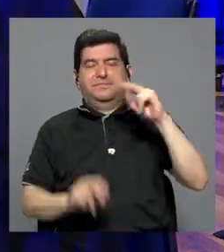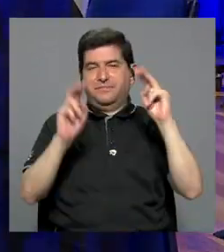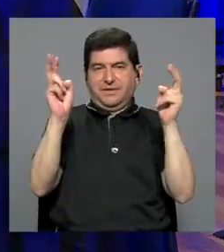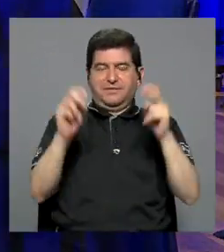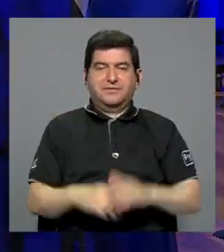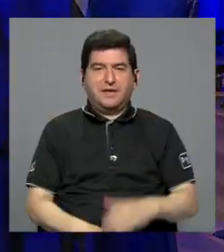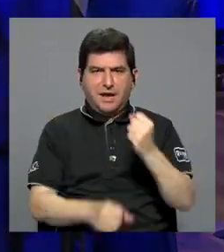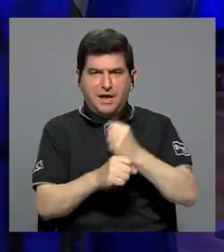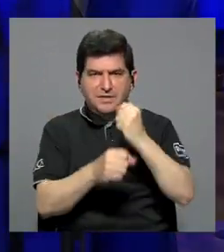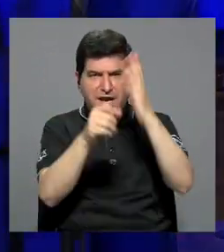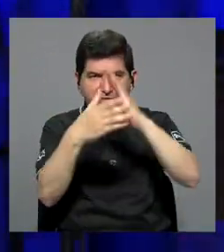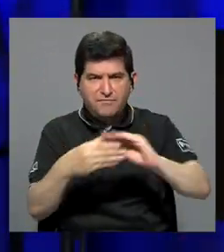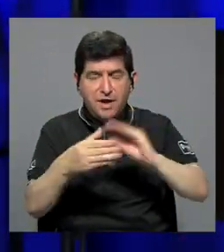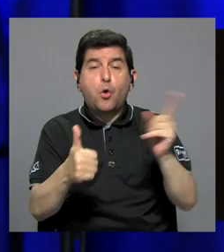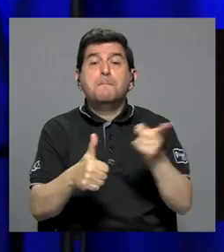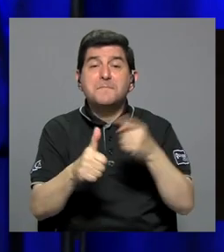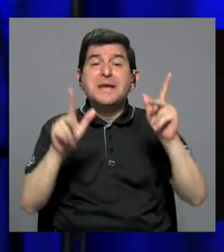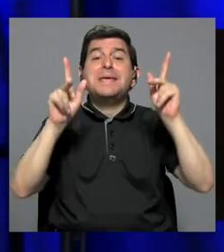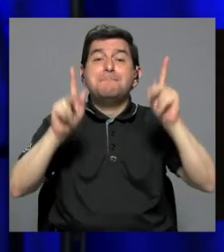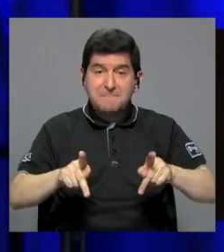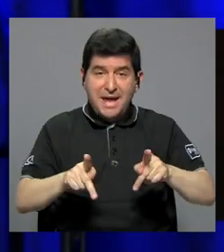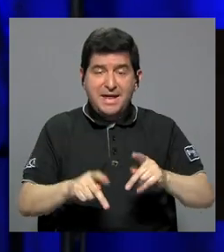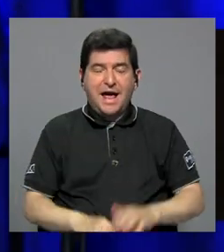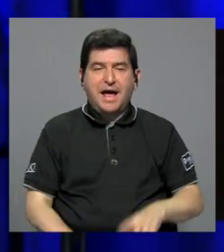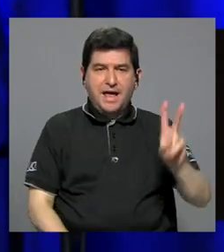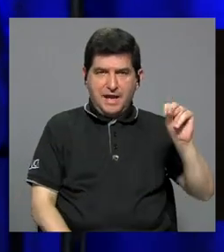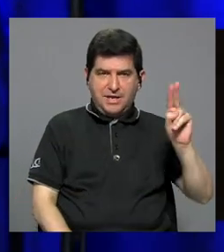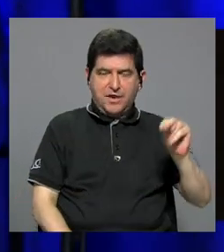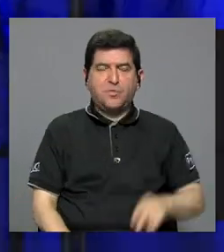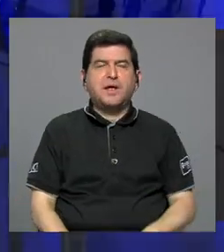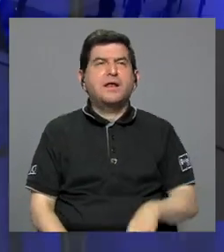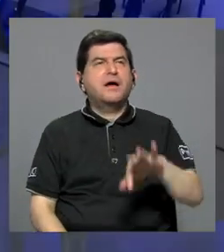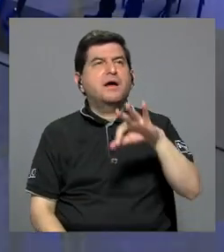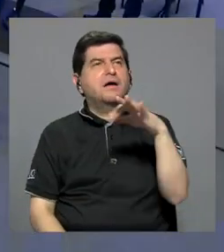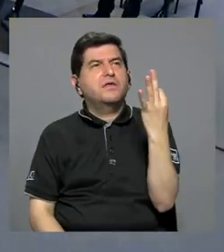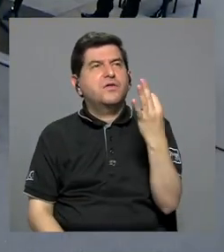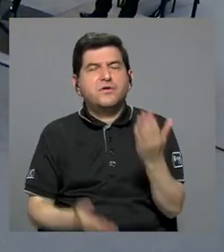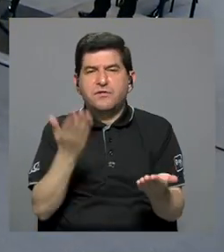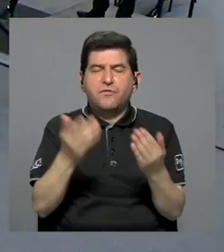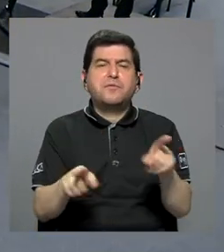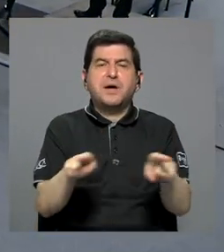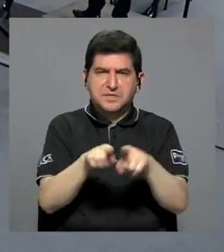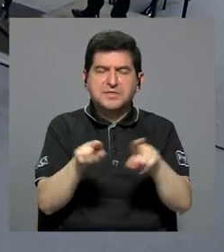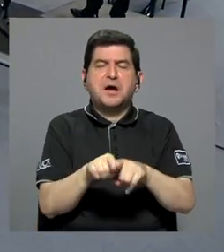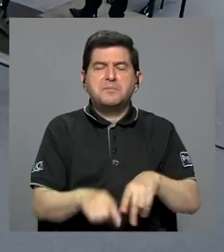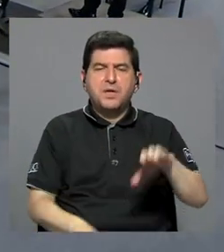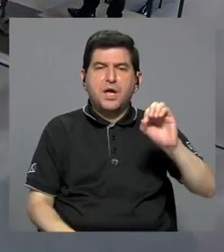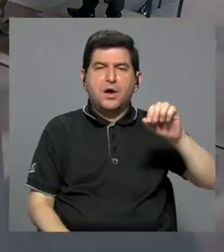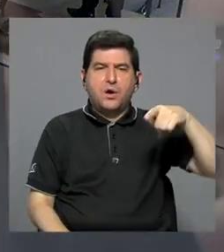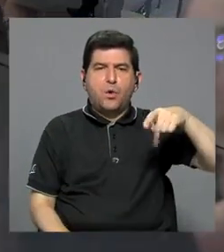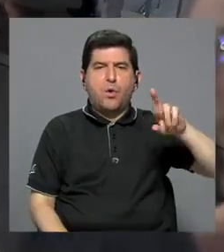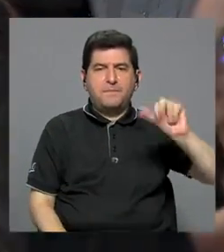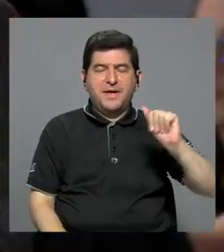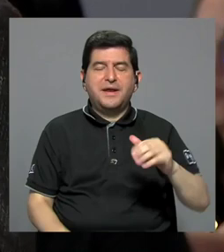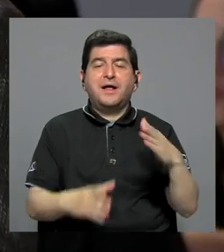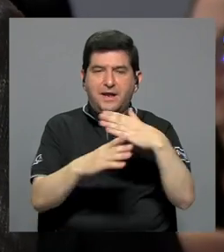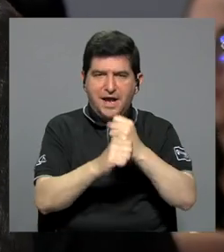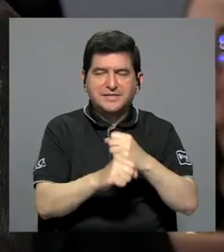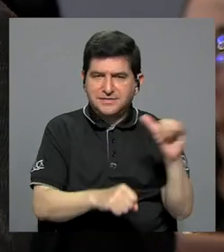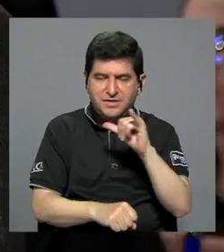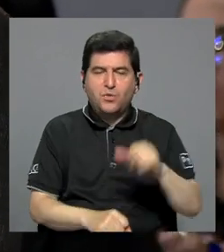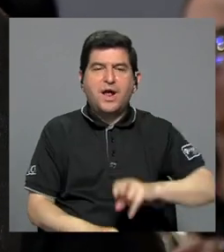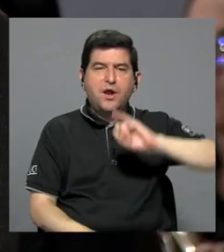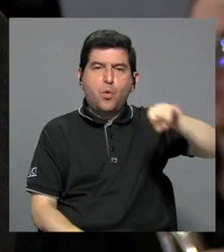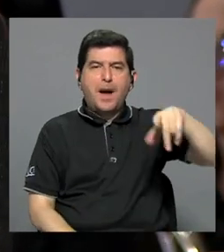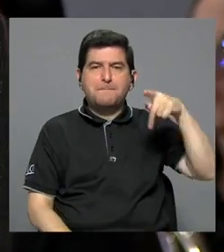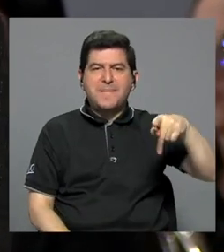entender. Porque la obra está narrada en primera persona en la novela y de alguna manera en la ópera también, desde Juan Pablo Castel.